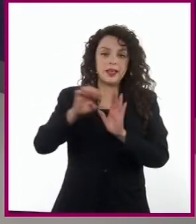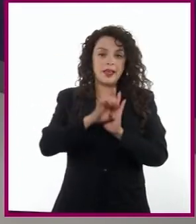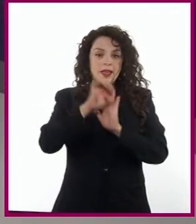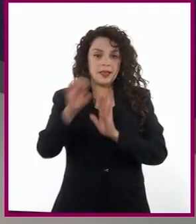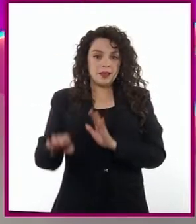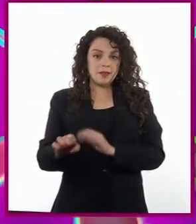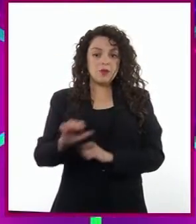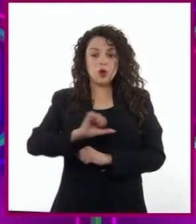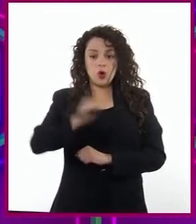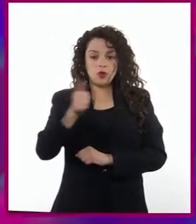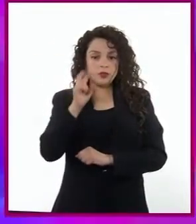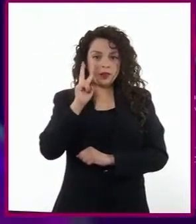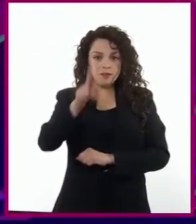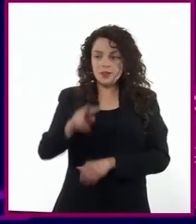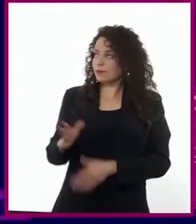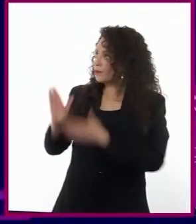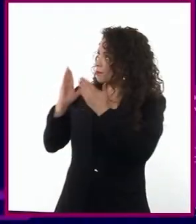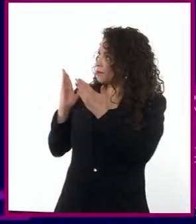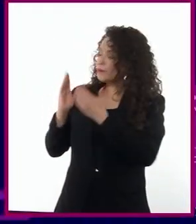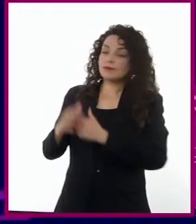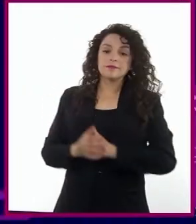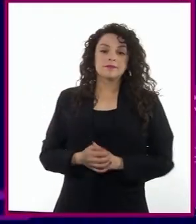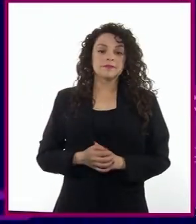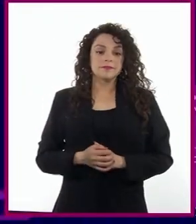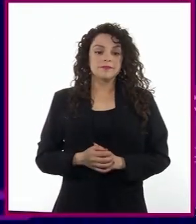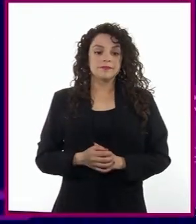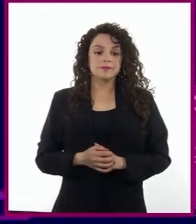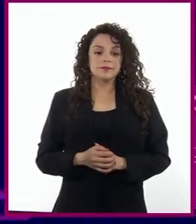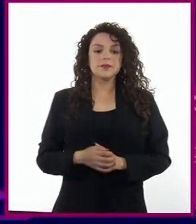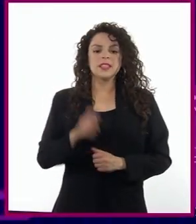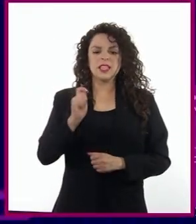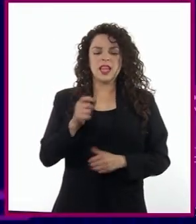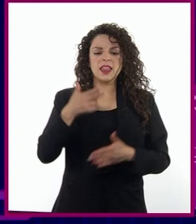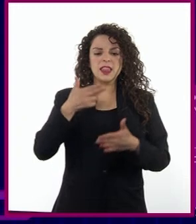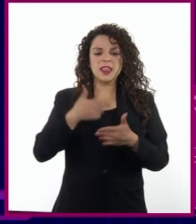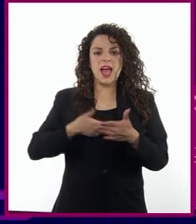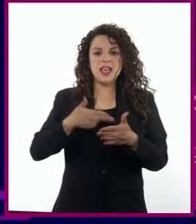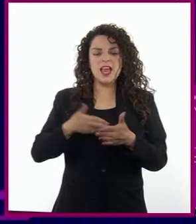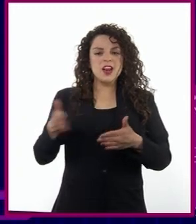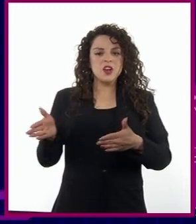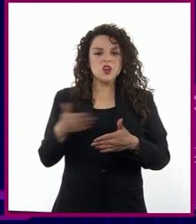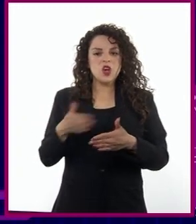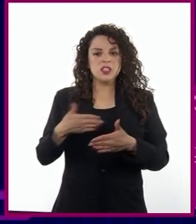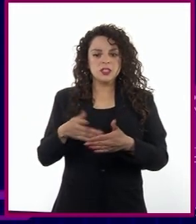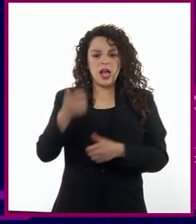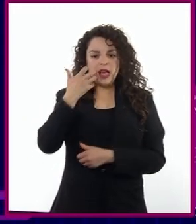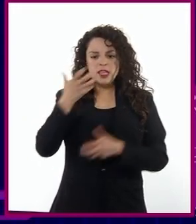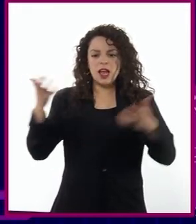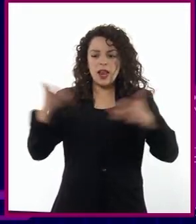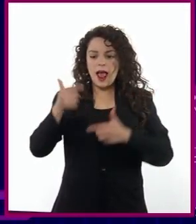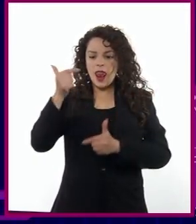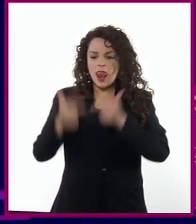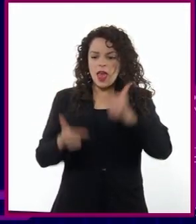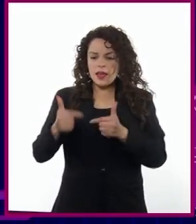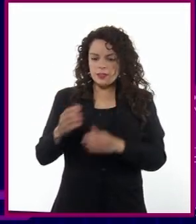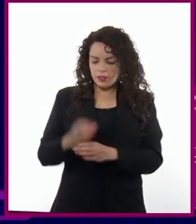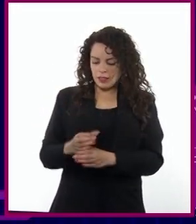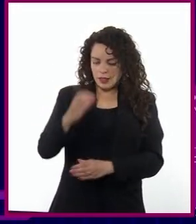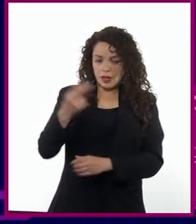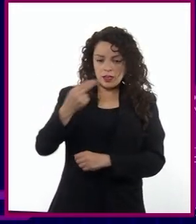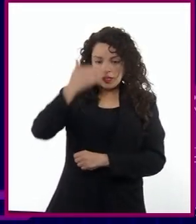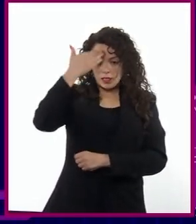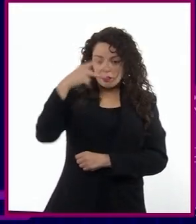del siguiente planteamiento. Un alumno en el taller de cocina quiere diseñar un envase de leche y calcular su